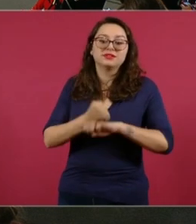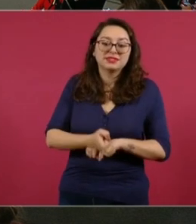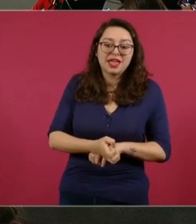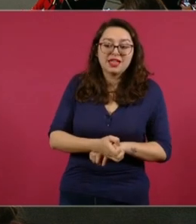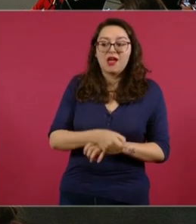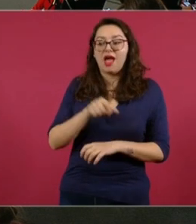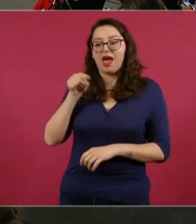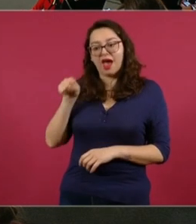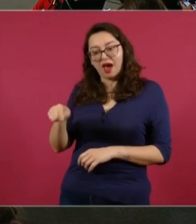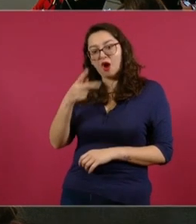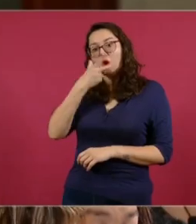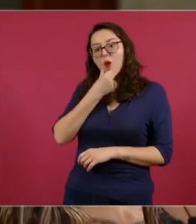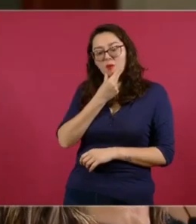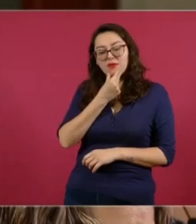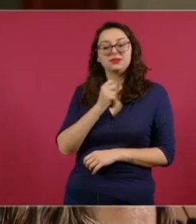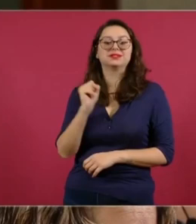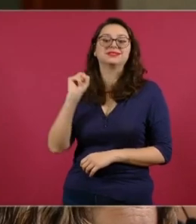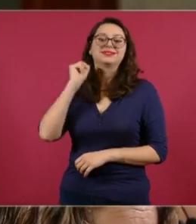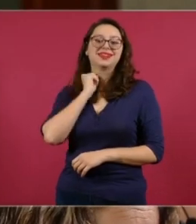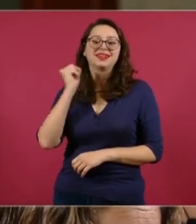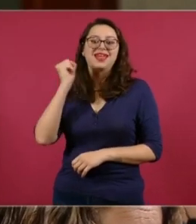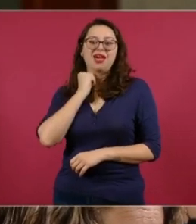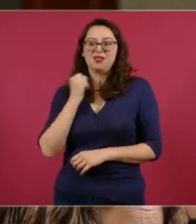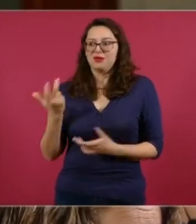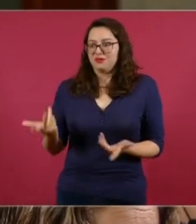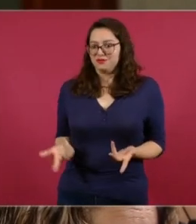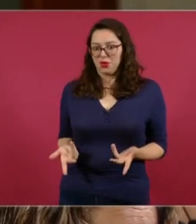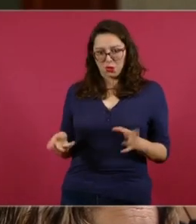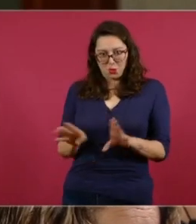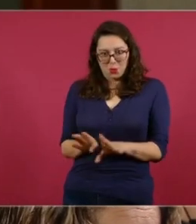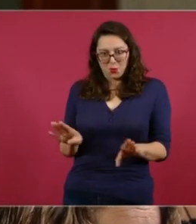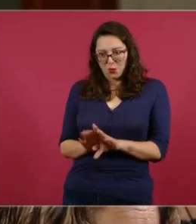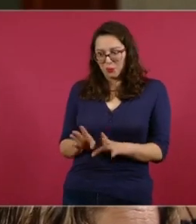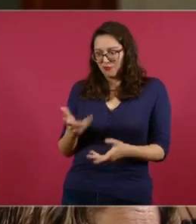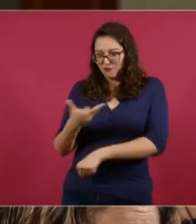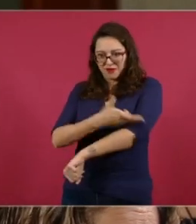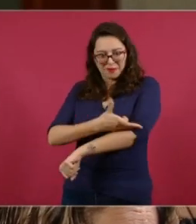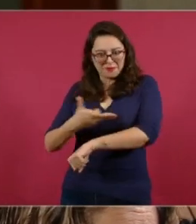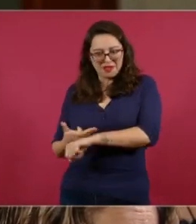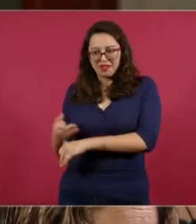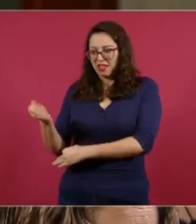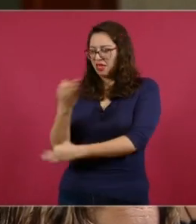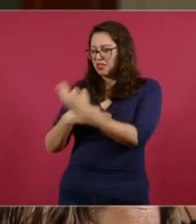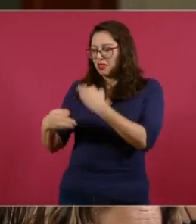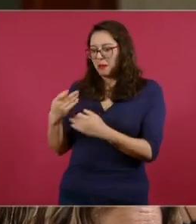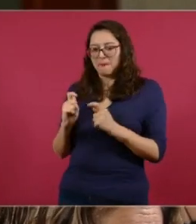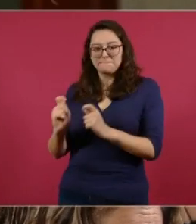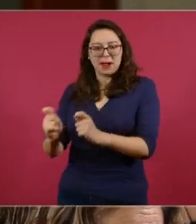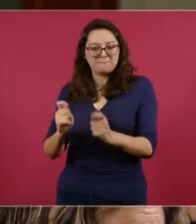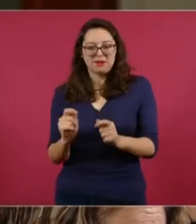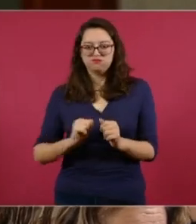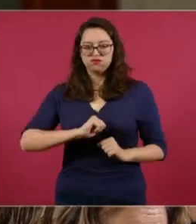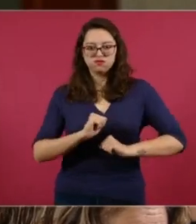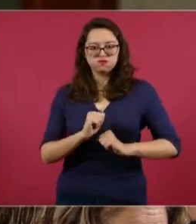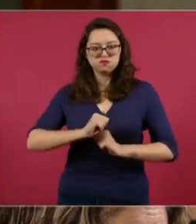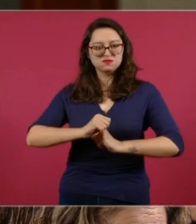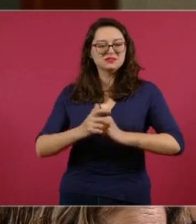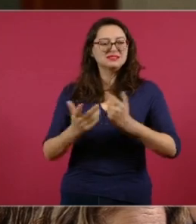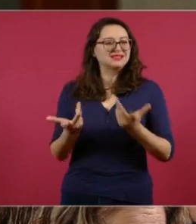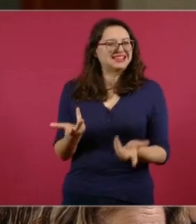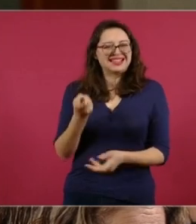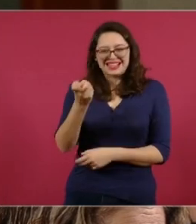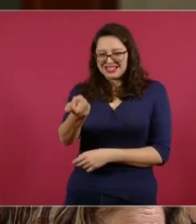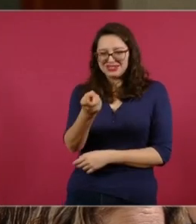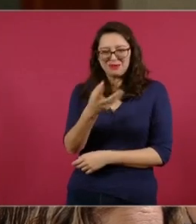como senador. ¿Qué opina en este sentido, presidente? ¿Siguen estas prácticas? ¿Usted ha ido en contra de esto? Y